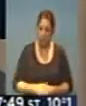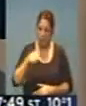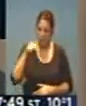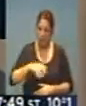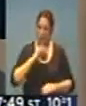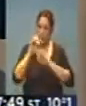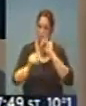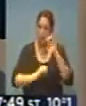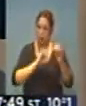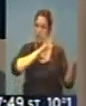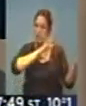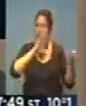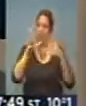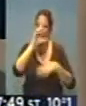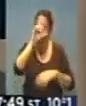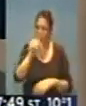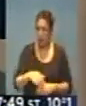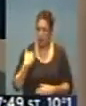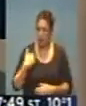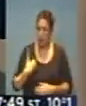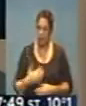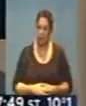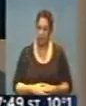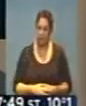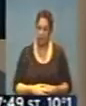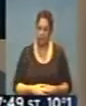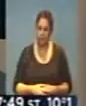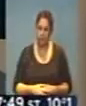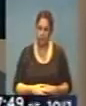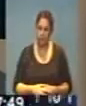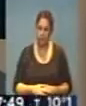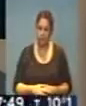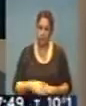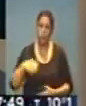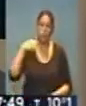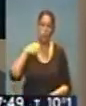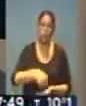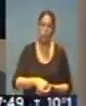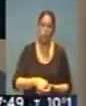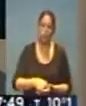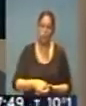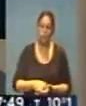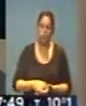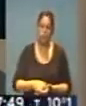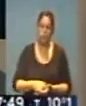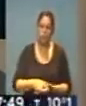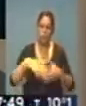el pronóstico para todito el territorio del país. En el extremo sur no hay pronosticadas precipitaciones.